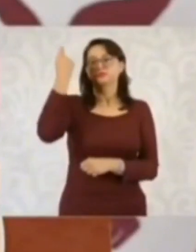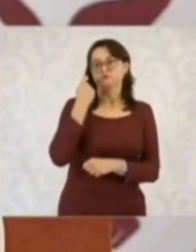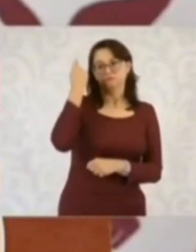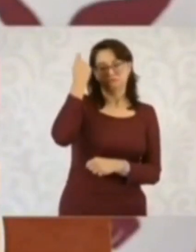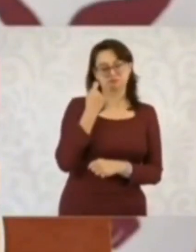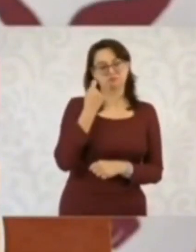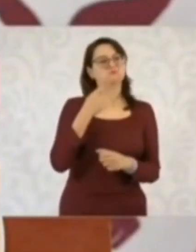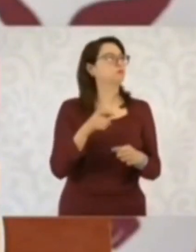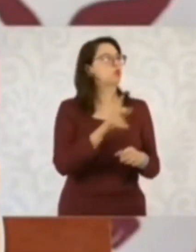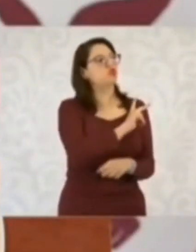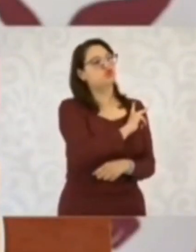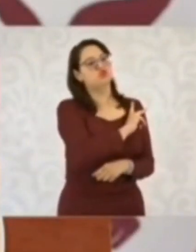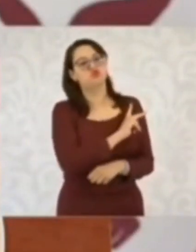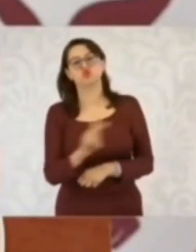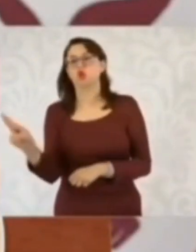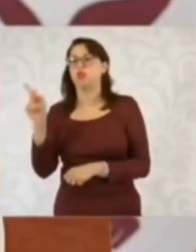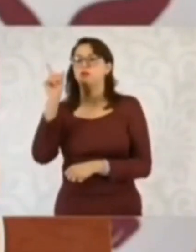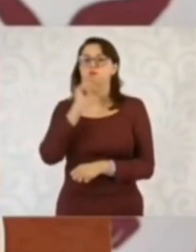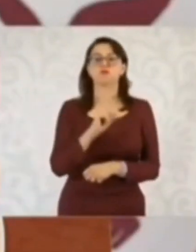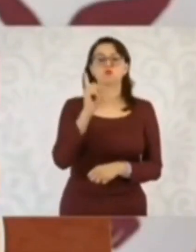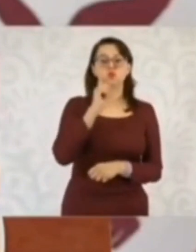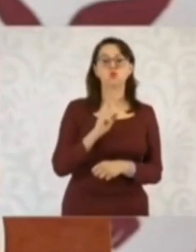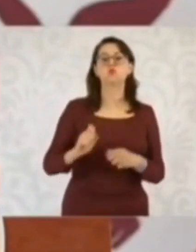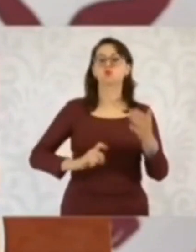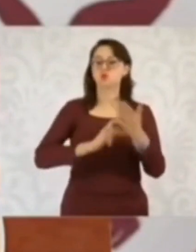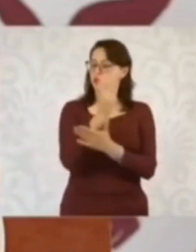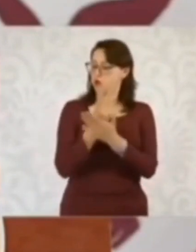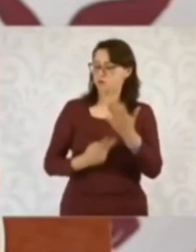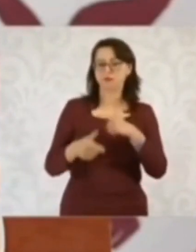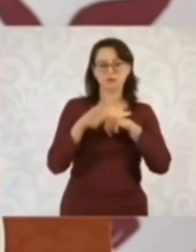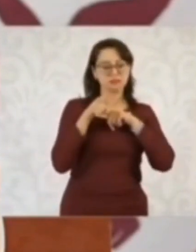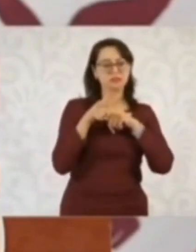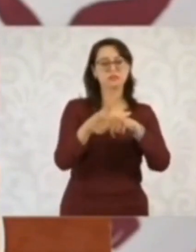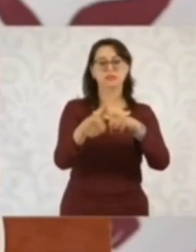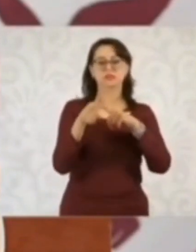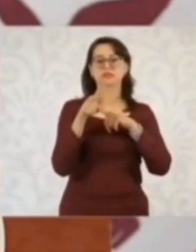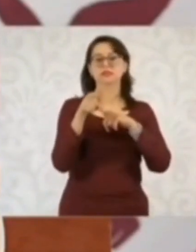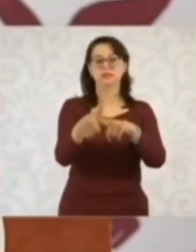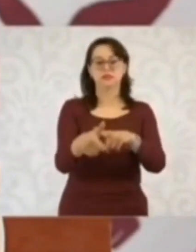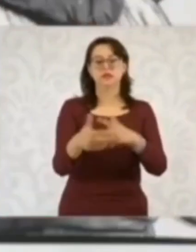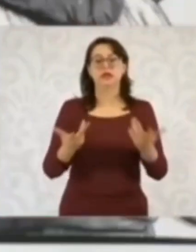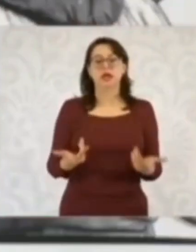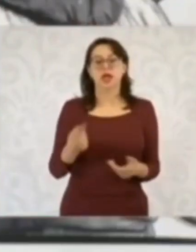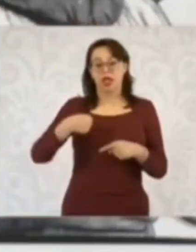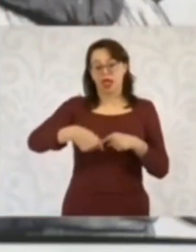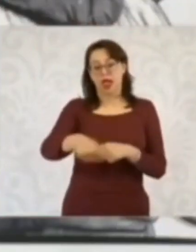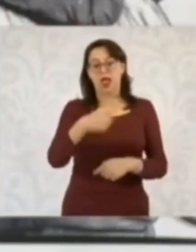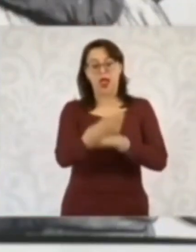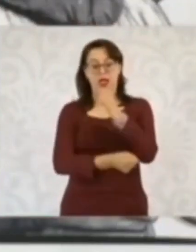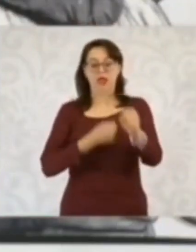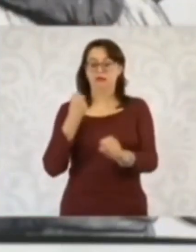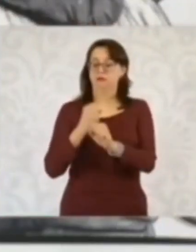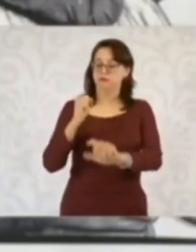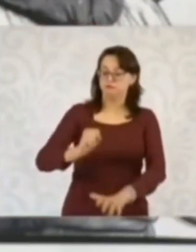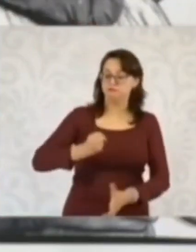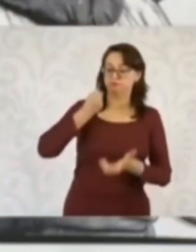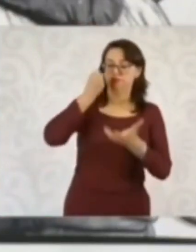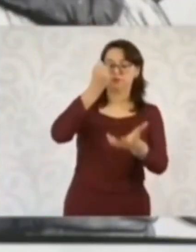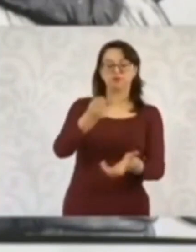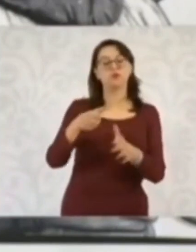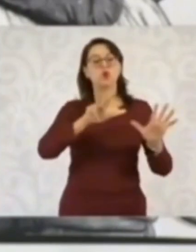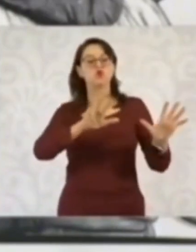Mujeres Bienestar. Así que todos los programas andando. Recuerden que la inversión este año es de cerca